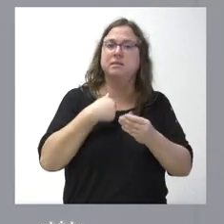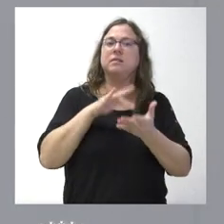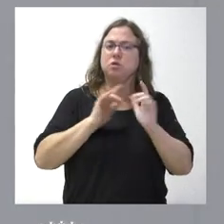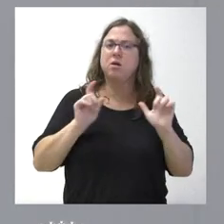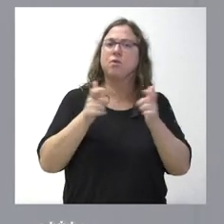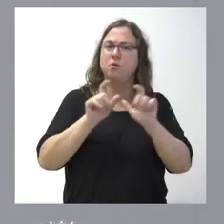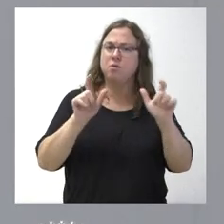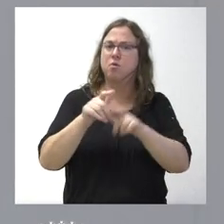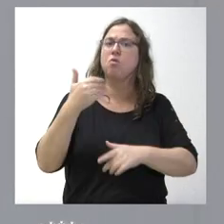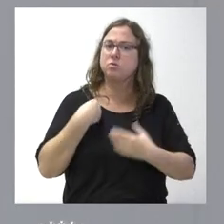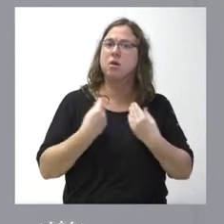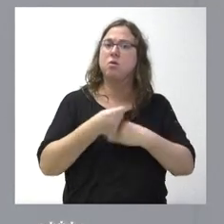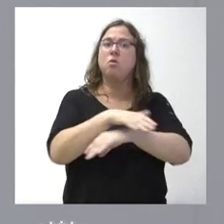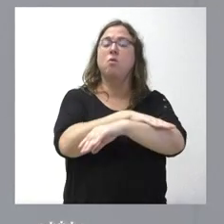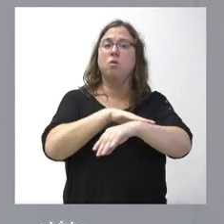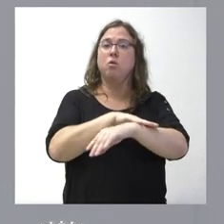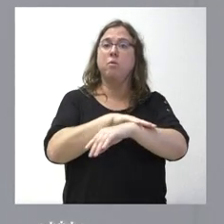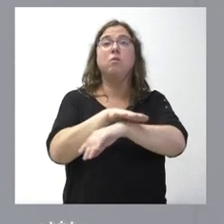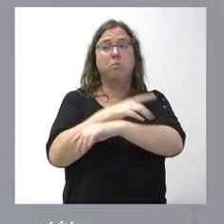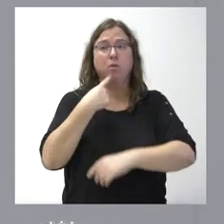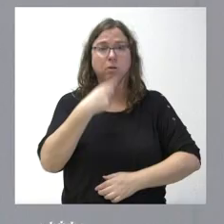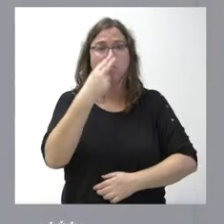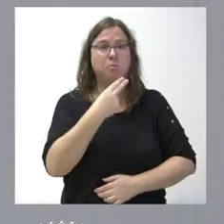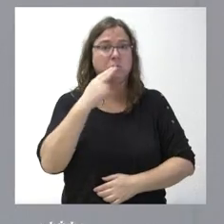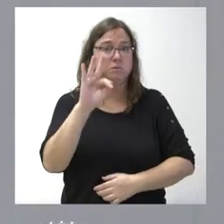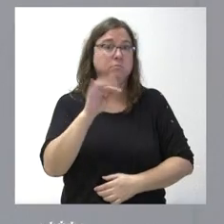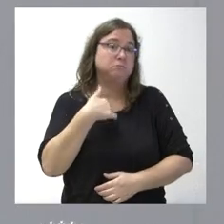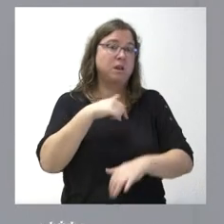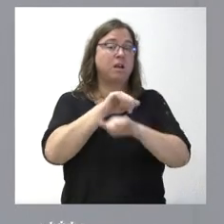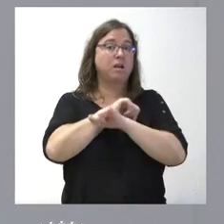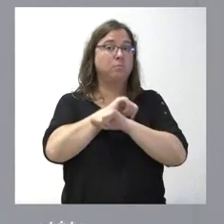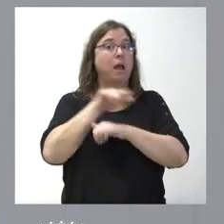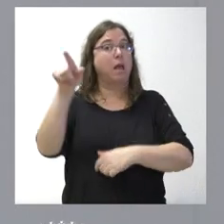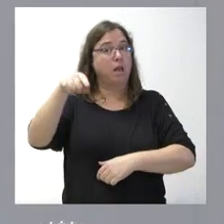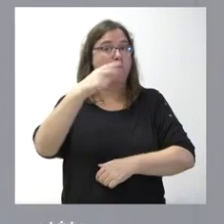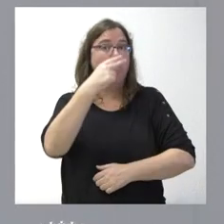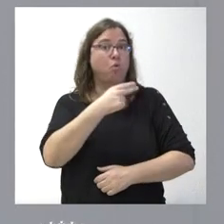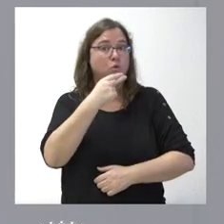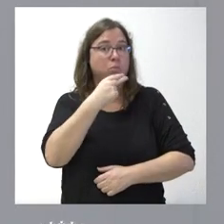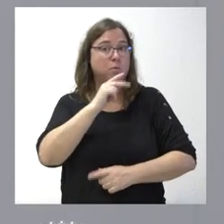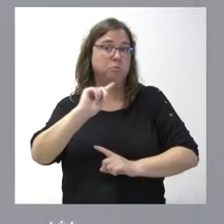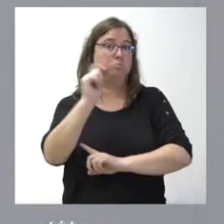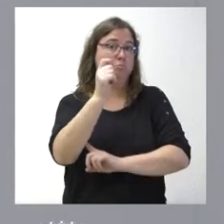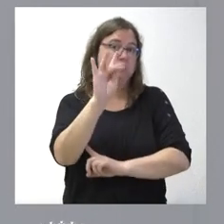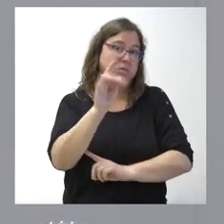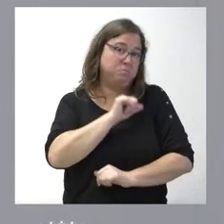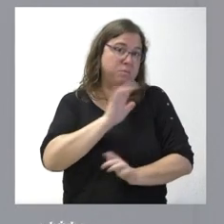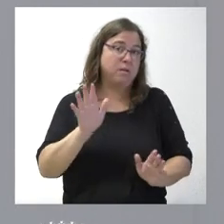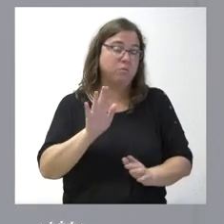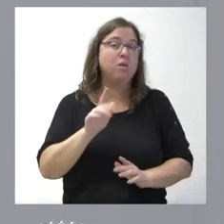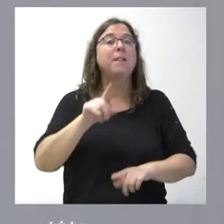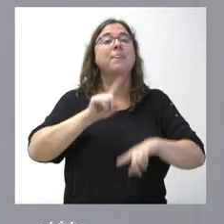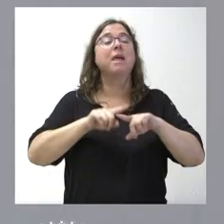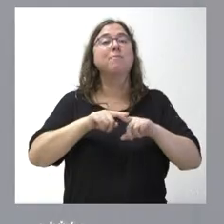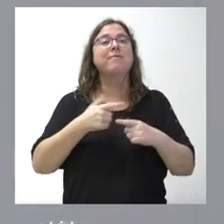con el gobierno y han obtenido también ese compromiso y por tanto Esperamos que aquello a lo que se han comprometido se pueda llevar a cabo naturalmente la fortaleza que